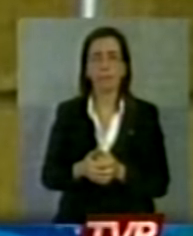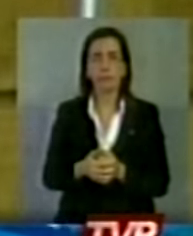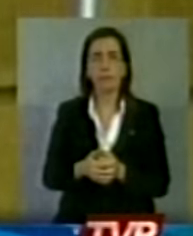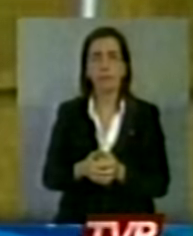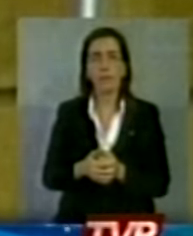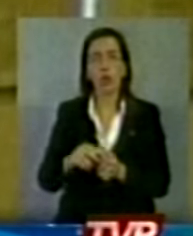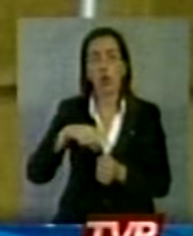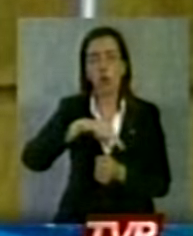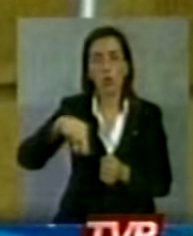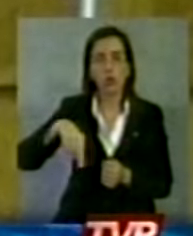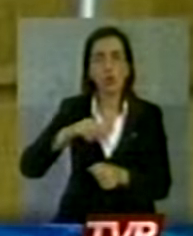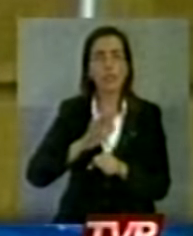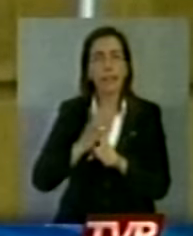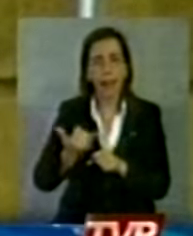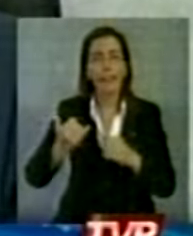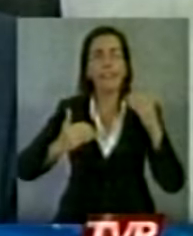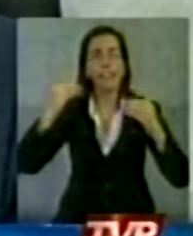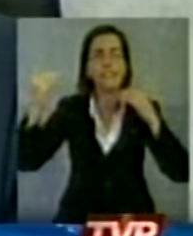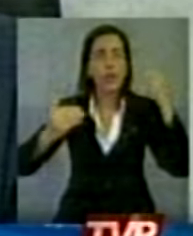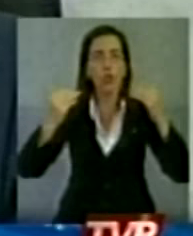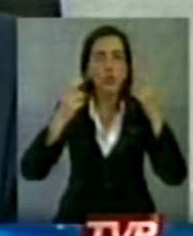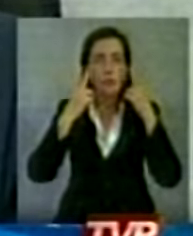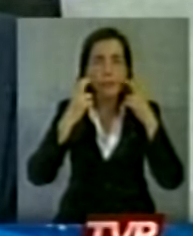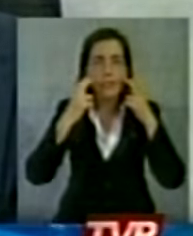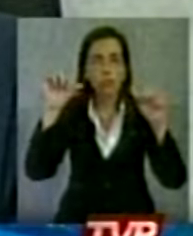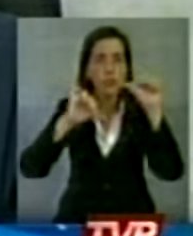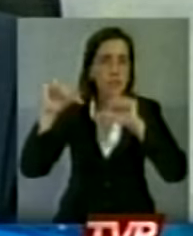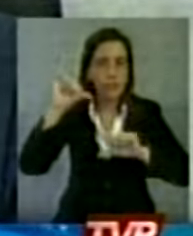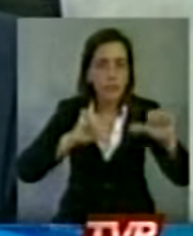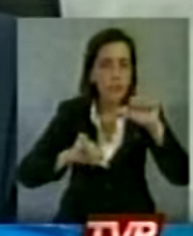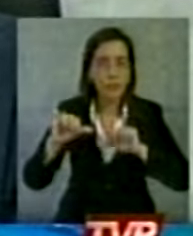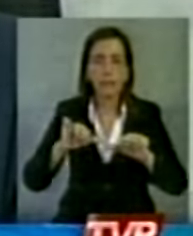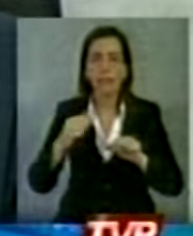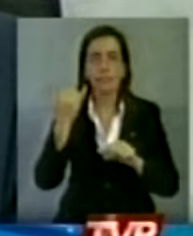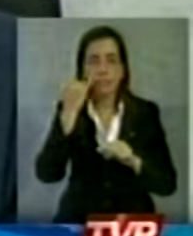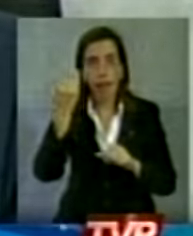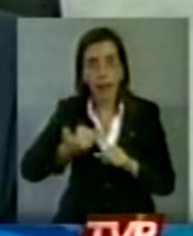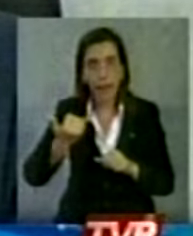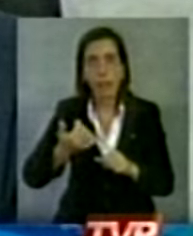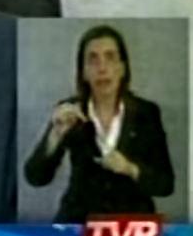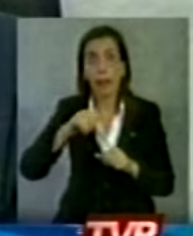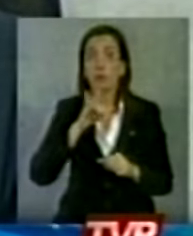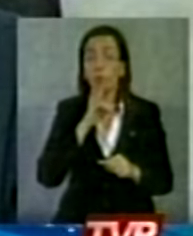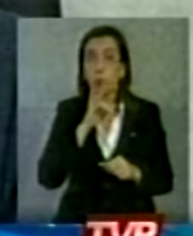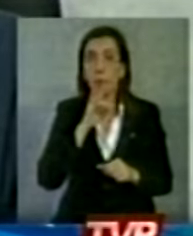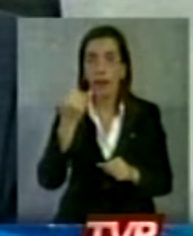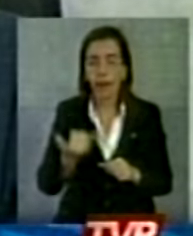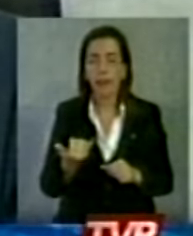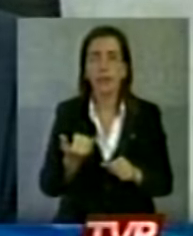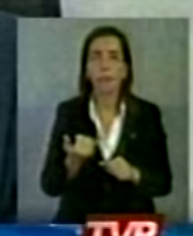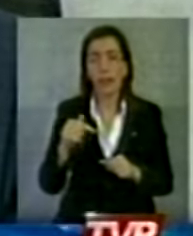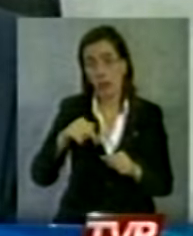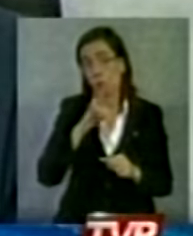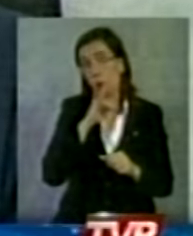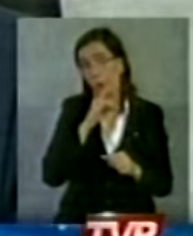Nuestro desarrollo científico-tecnológico ha hecho posible que hoy nuestra provincia